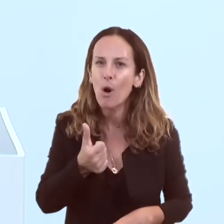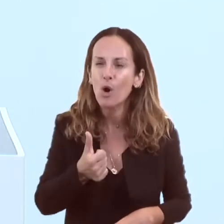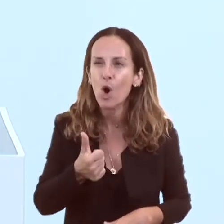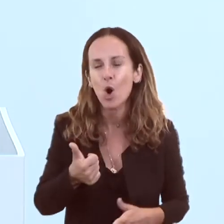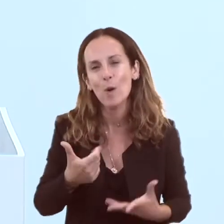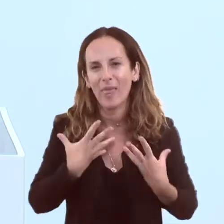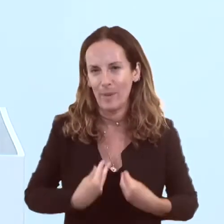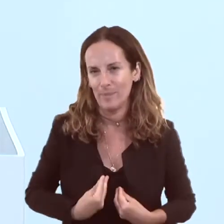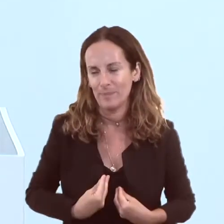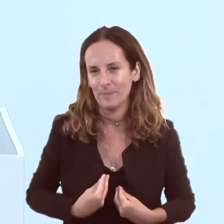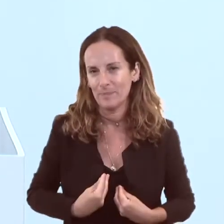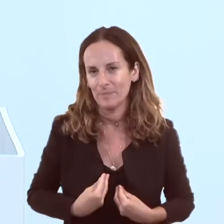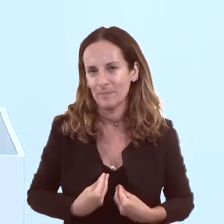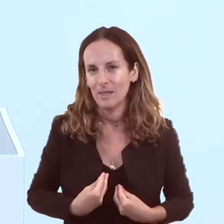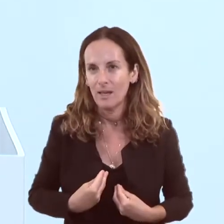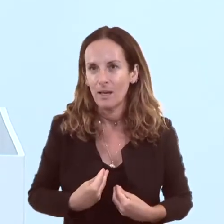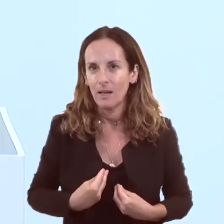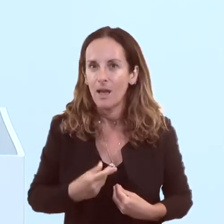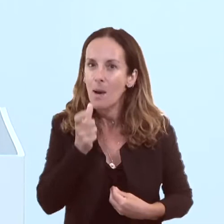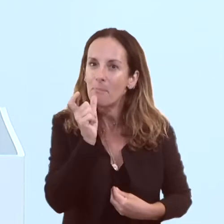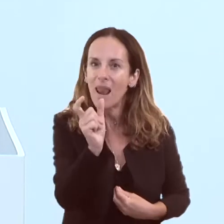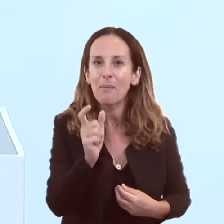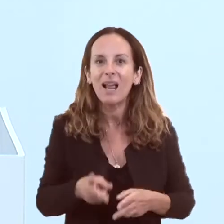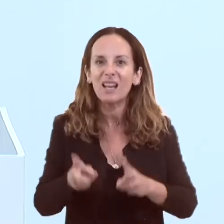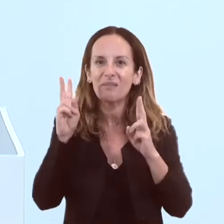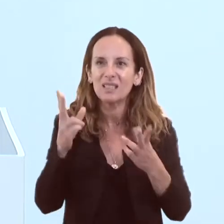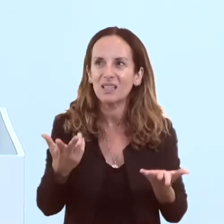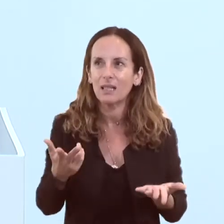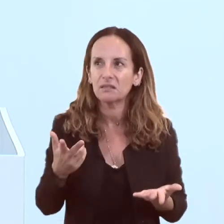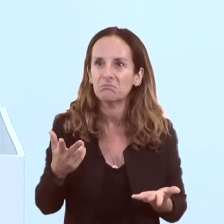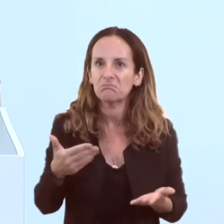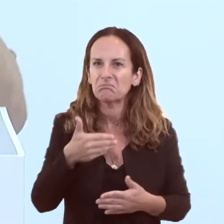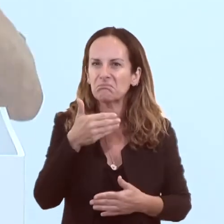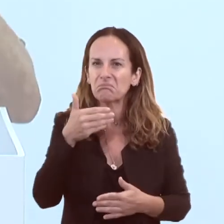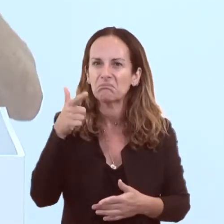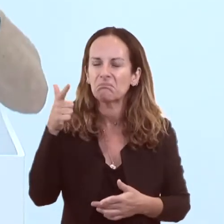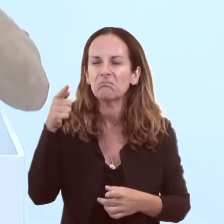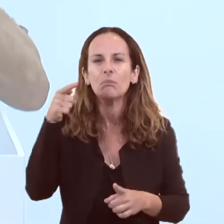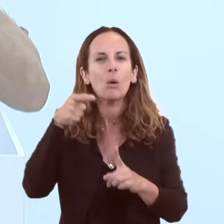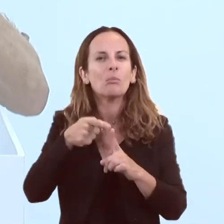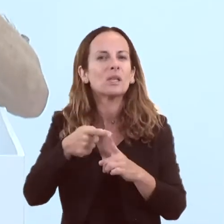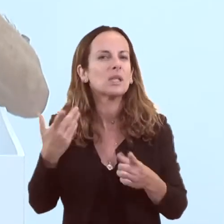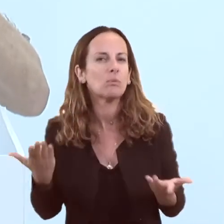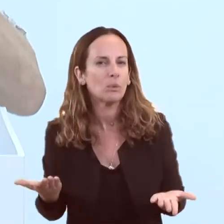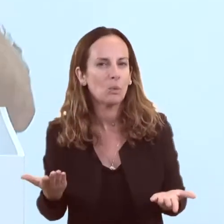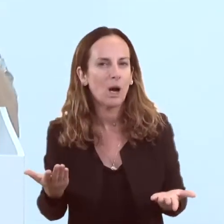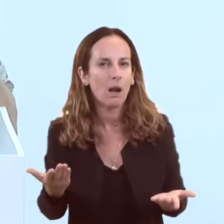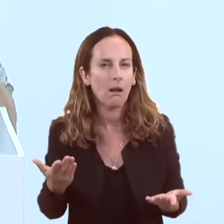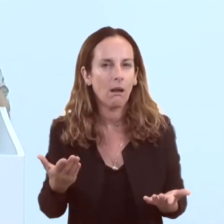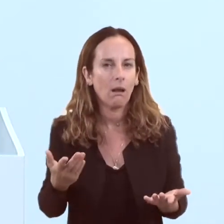decepcionado Cuando veo que la palabra libertad sirve para usos que están calculados y orientados a